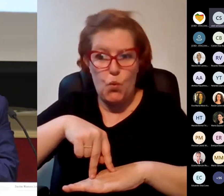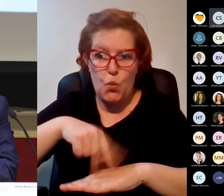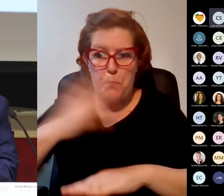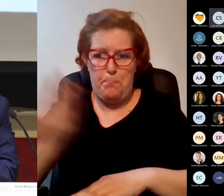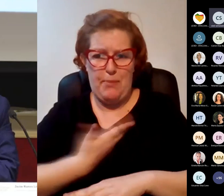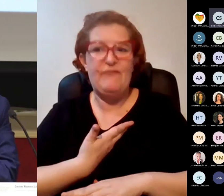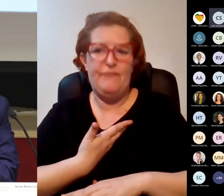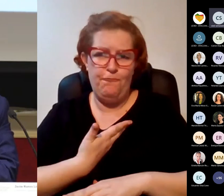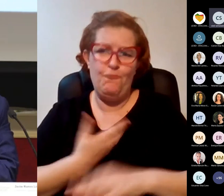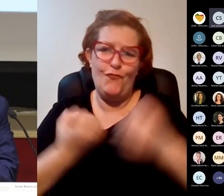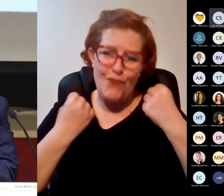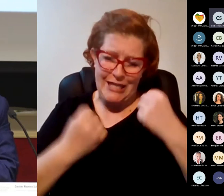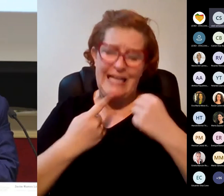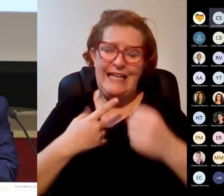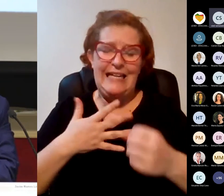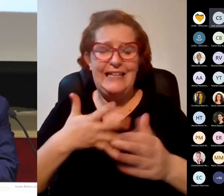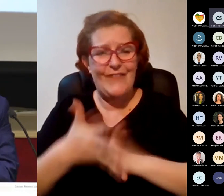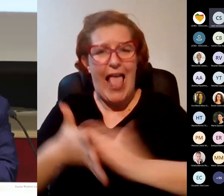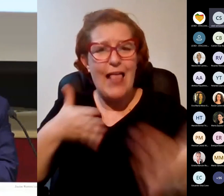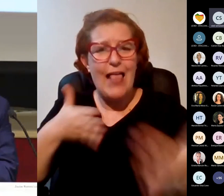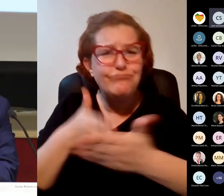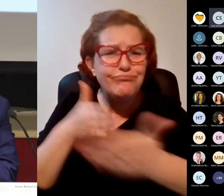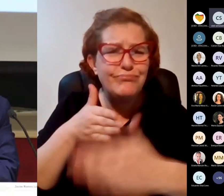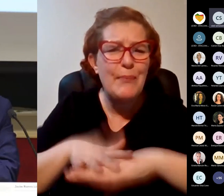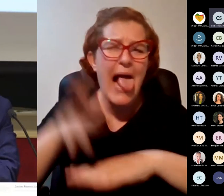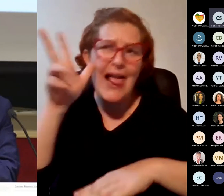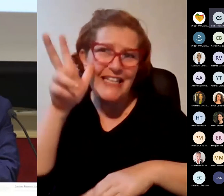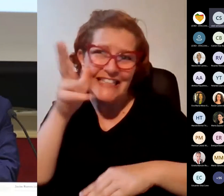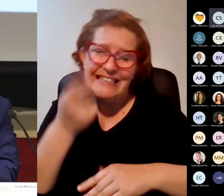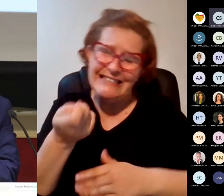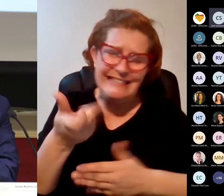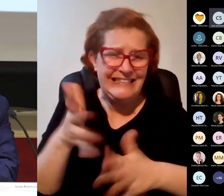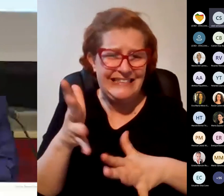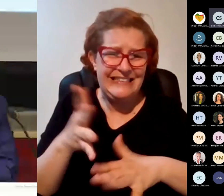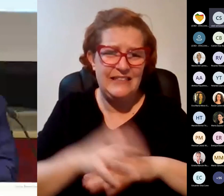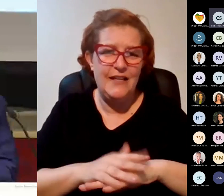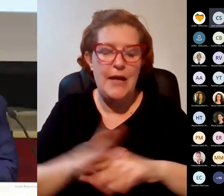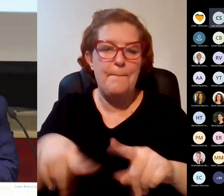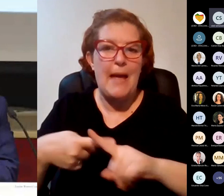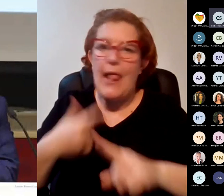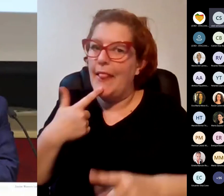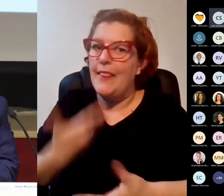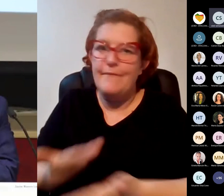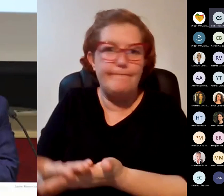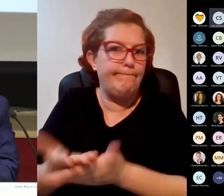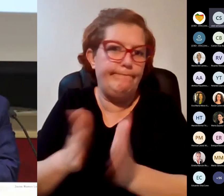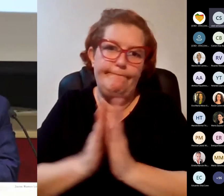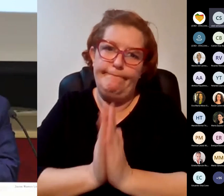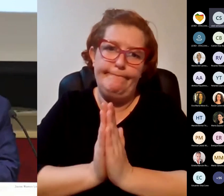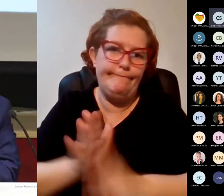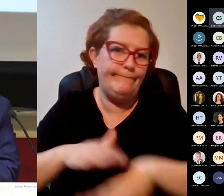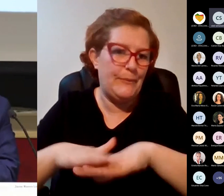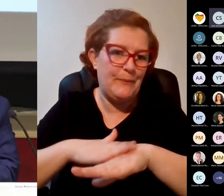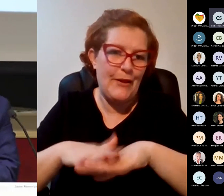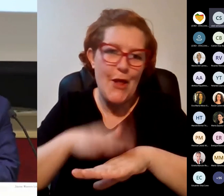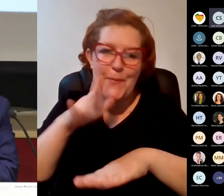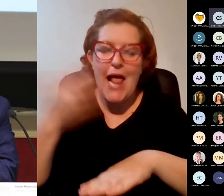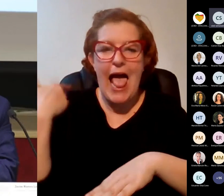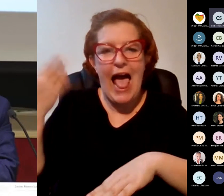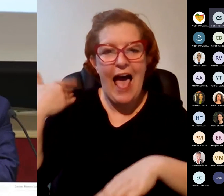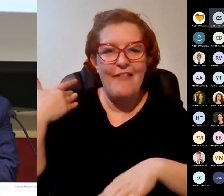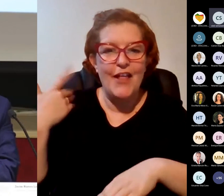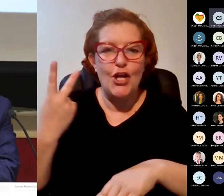hecho alguna dificultad grave de escuchar esto también pedimos disculpas porque antes paseo